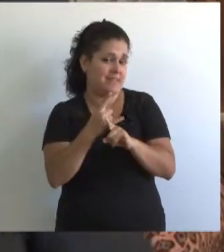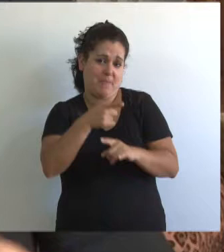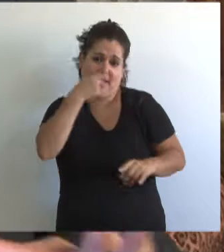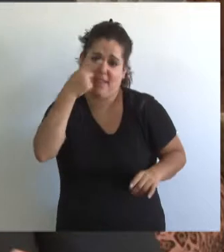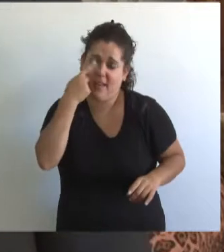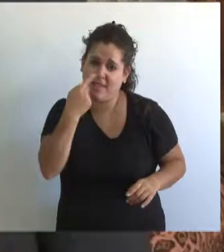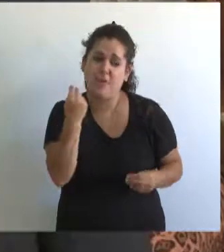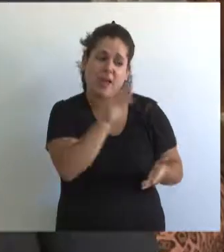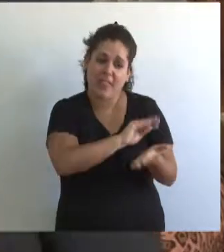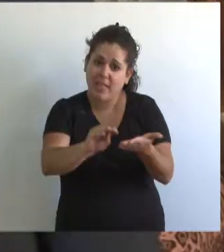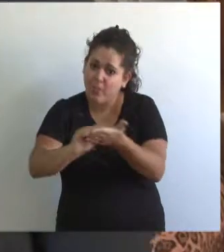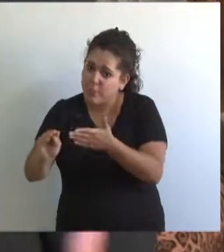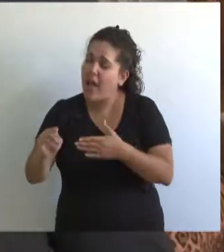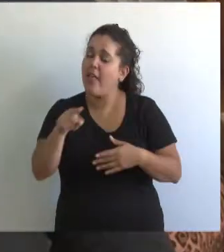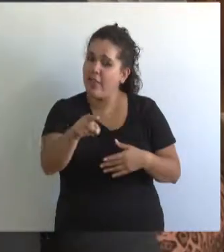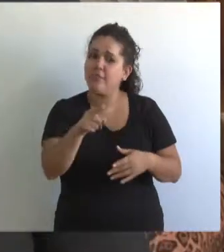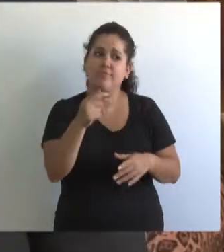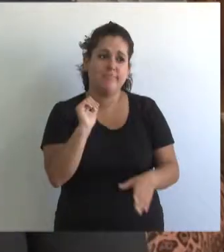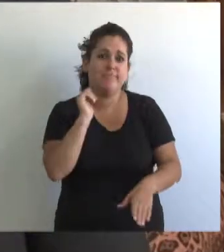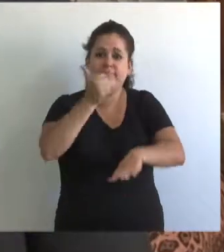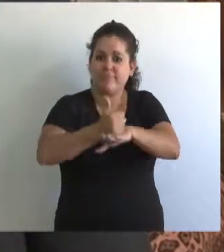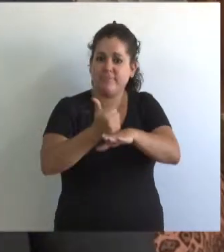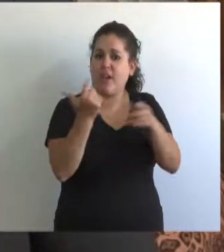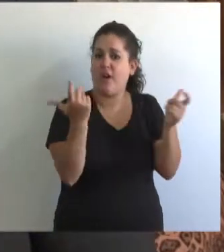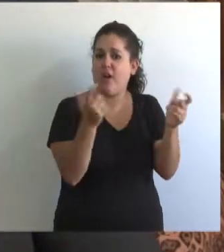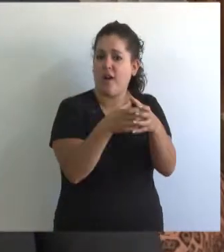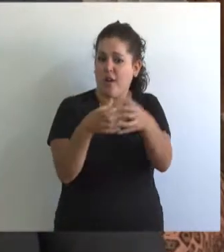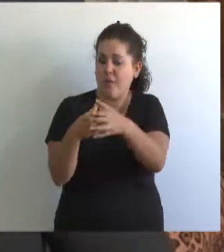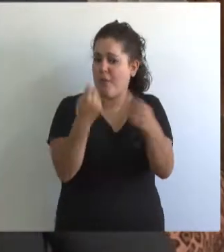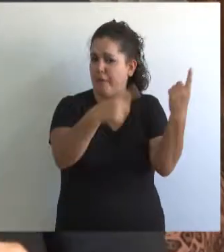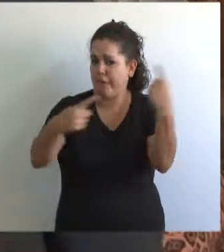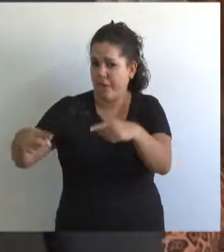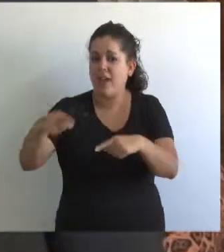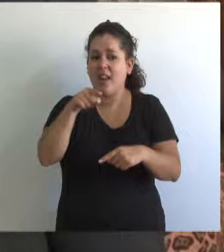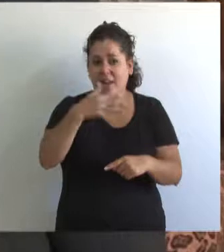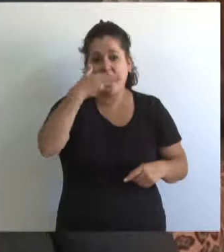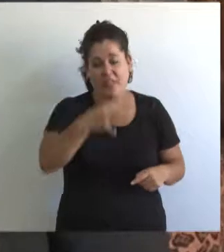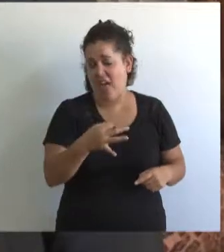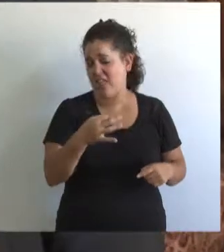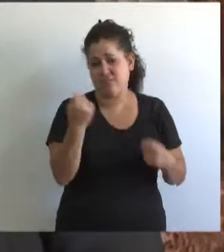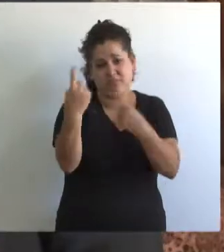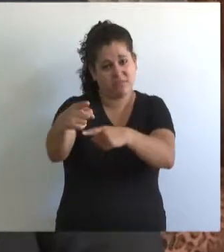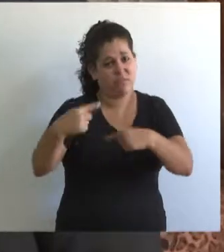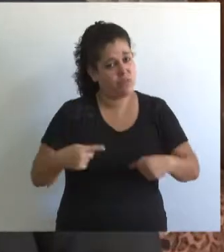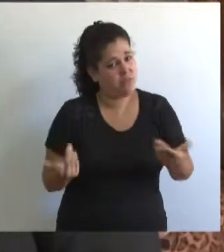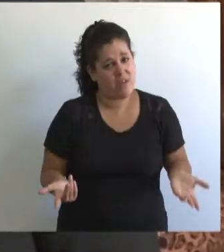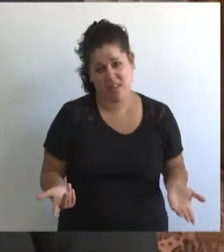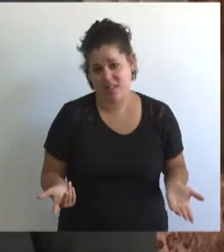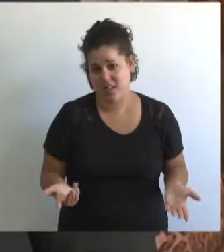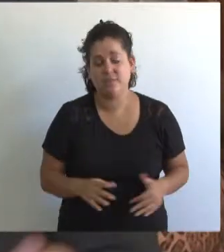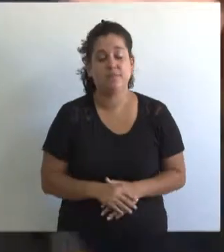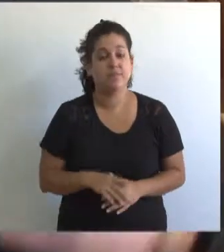temas, por cierto, son siempre interesantes porque los diputados que nos acompañan representan diferentes distritos y allí hay